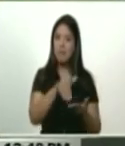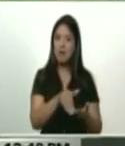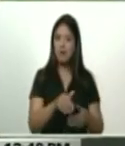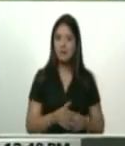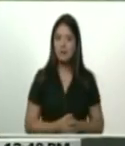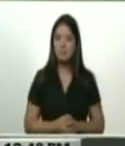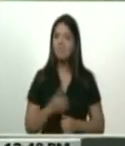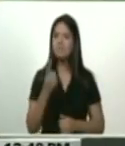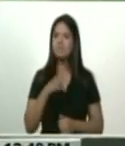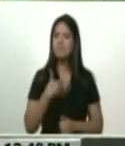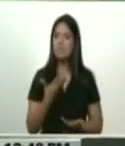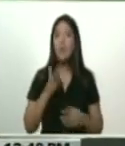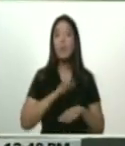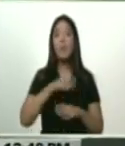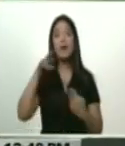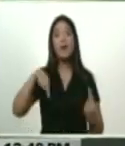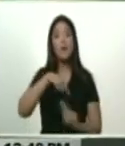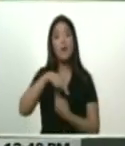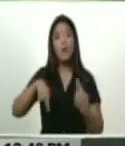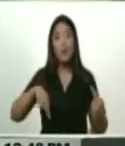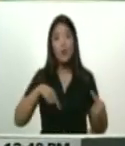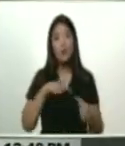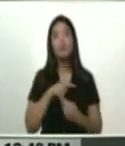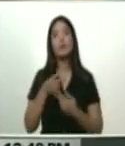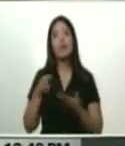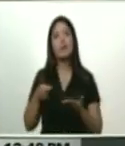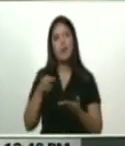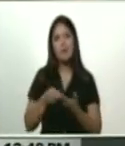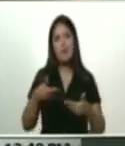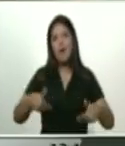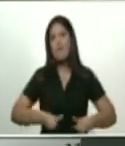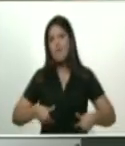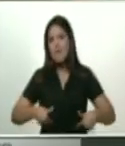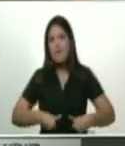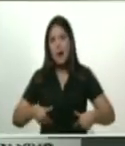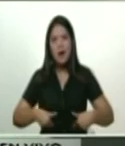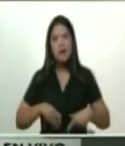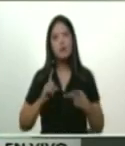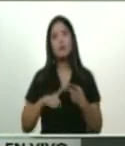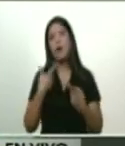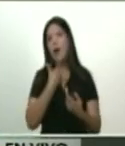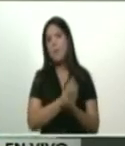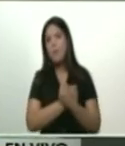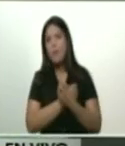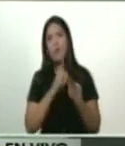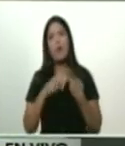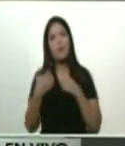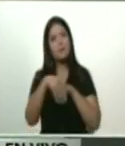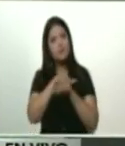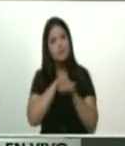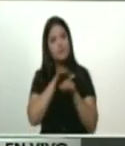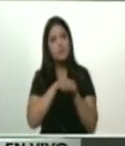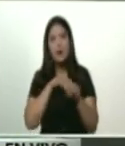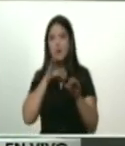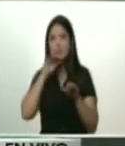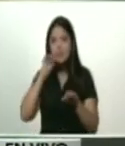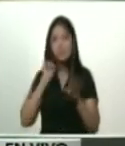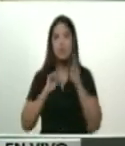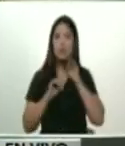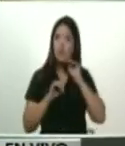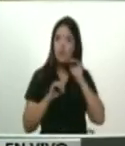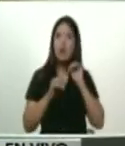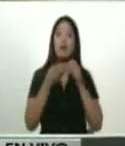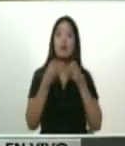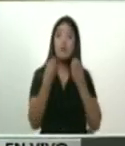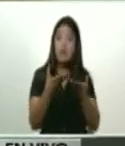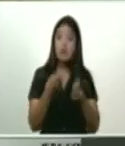solamente es posible si en Revolución se invierte esfuerzo, se invierte cariño, ternura, amor y recursos